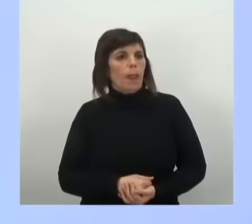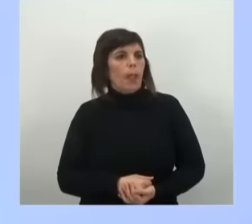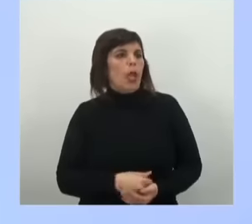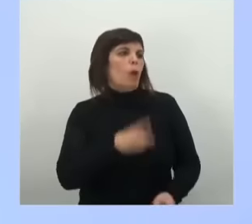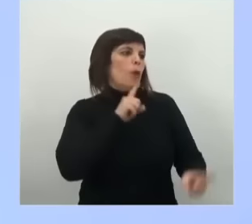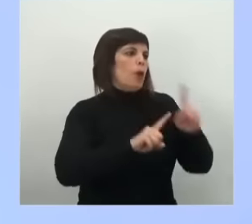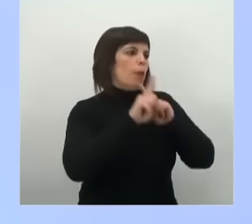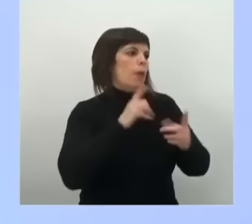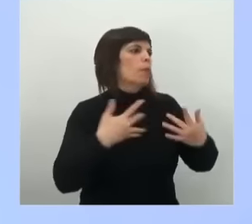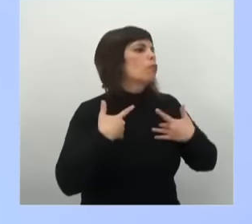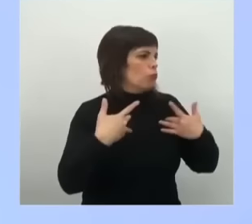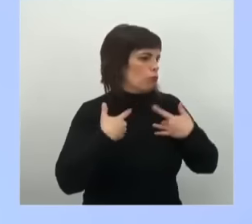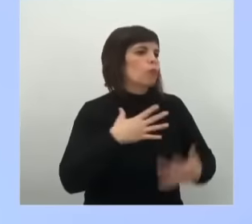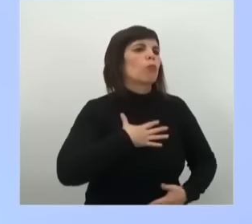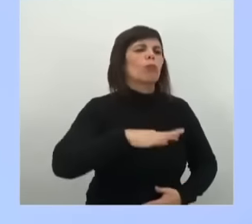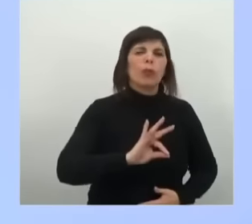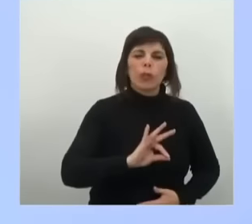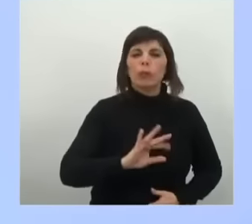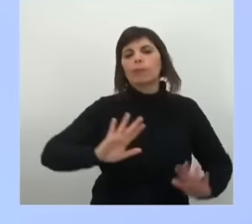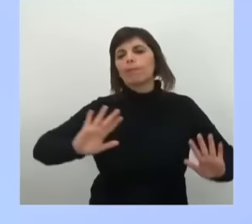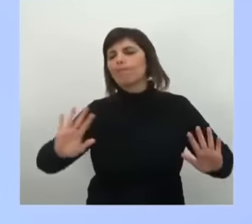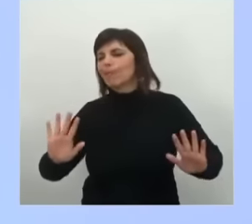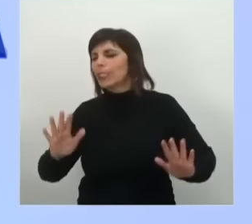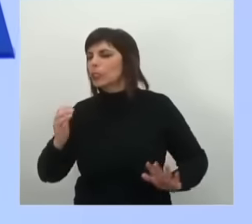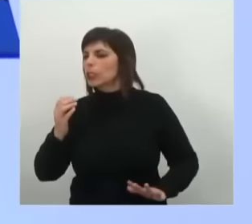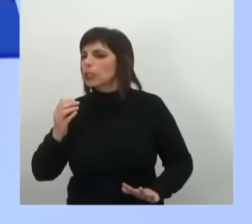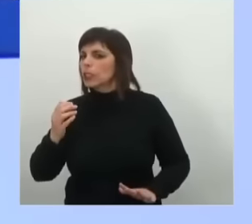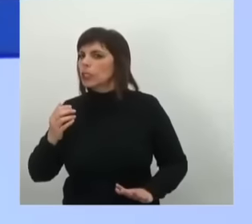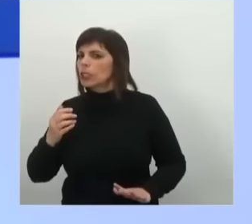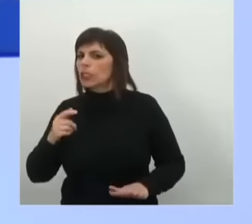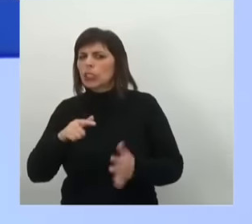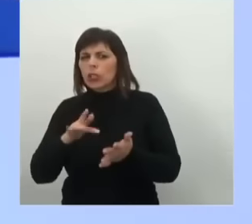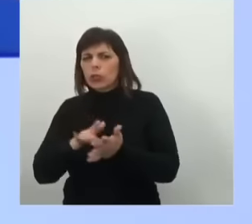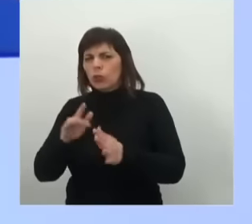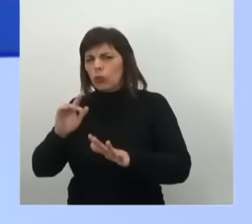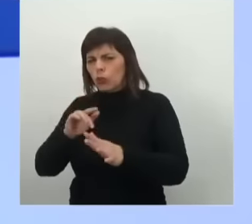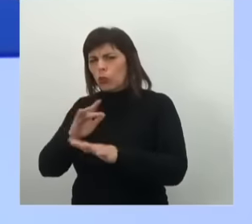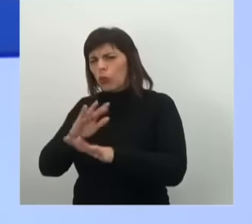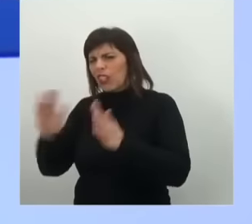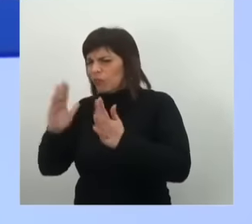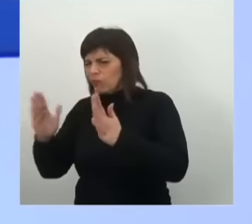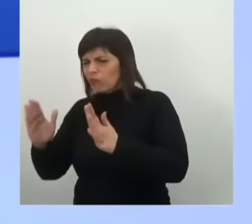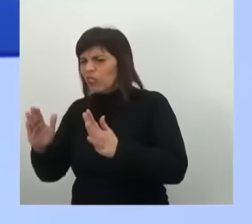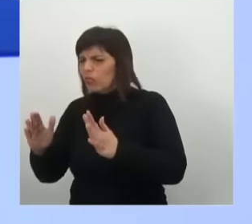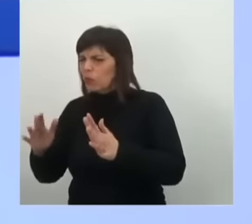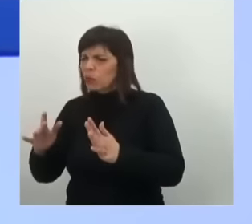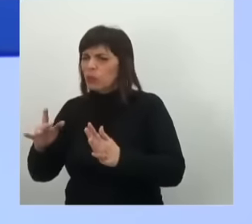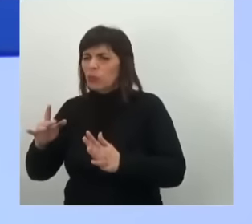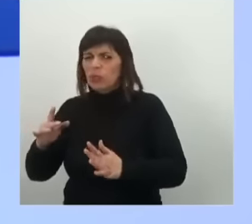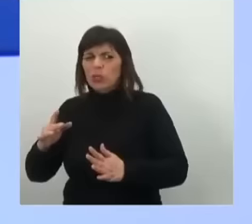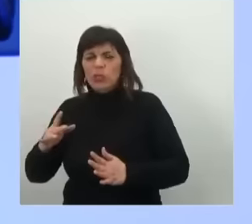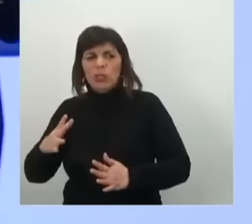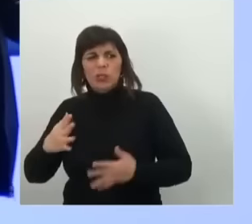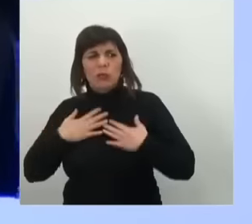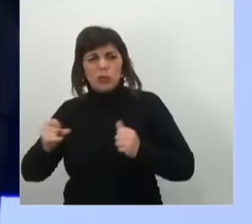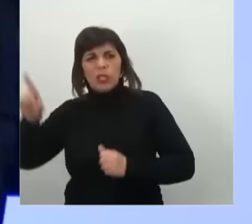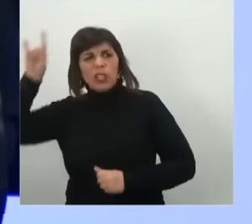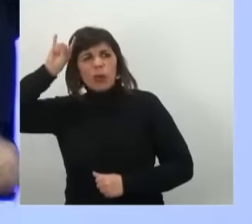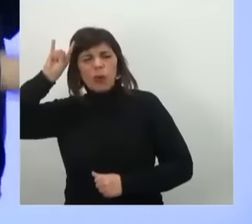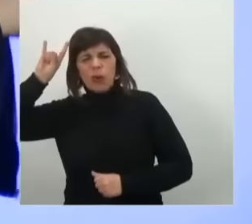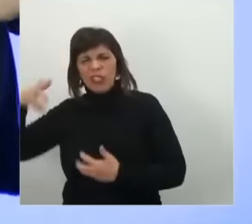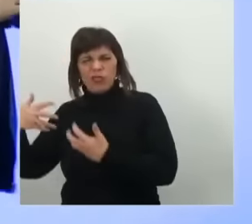muchos problemas pero de vez en cuando en ese momento algo está mal detrás de este problema parece que hay un poder diabólico